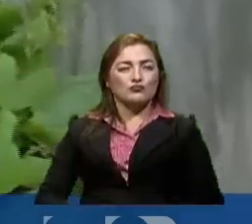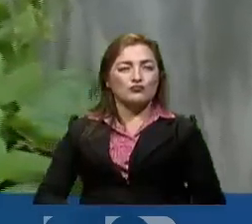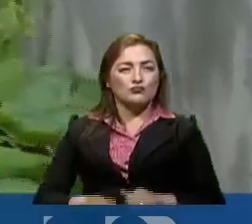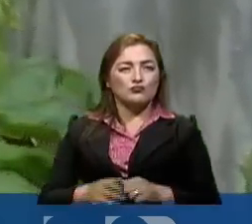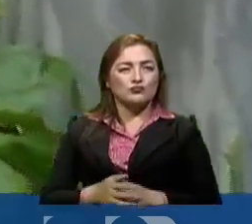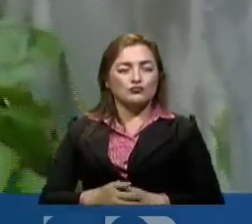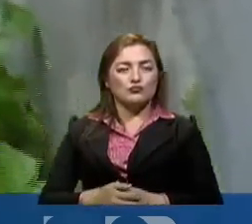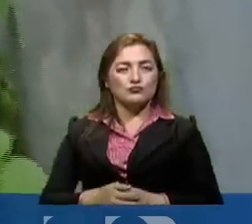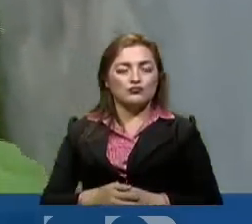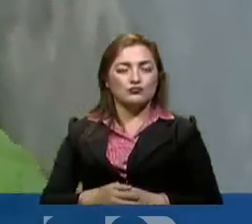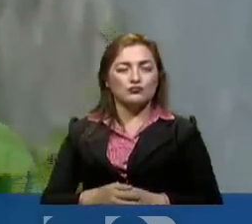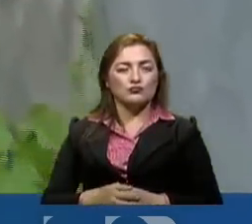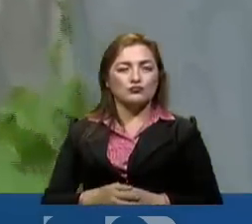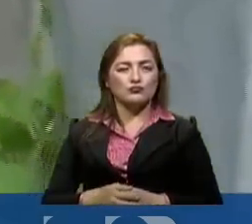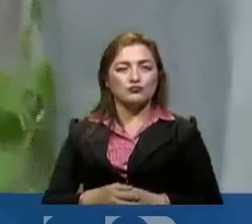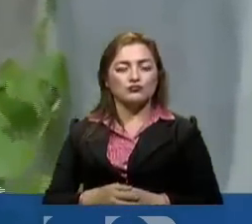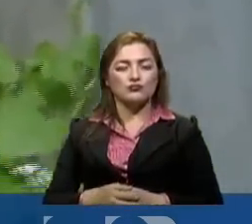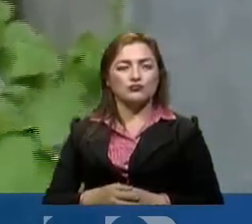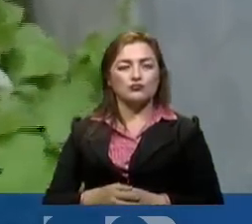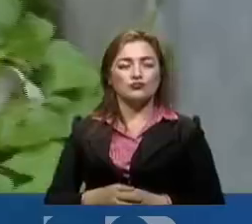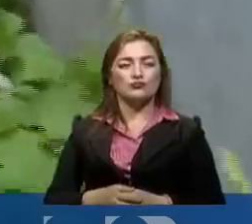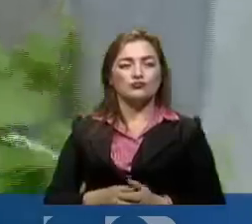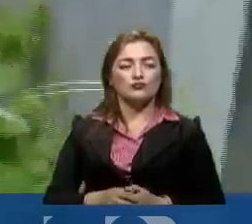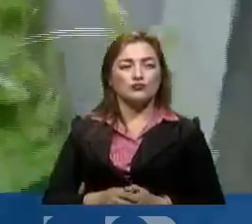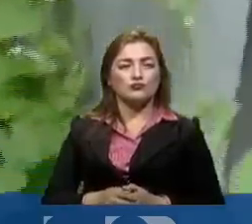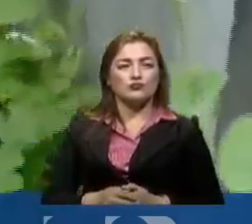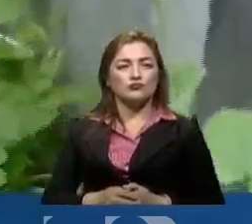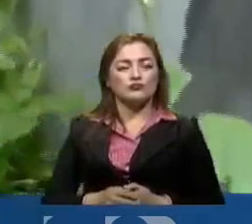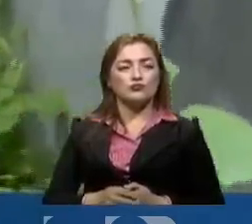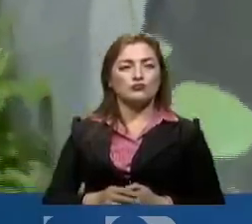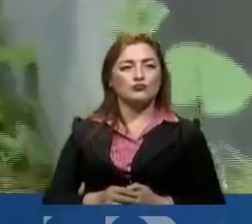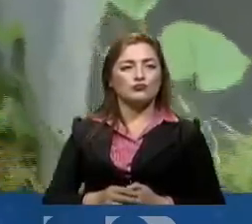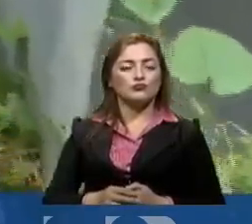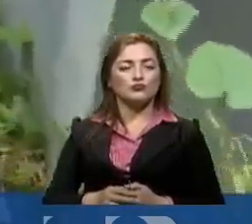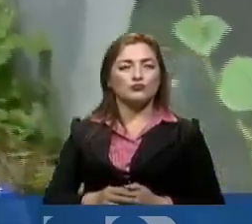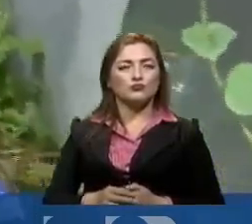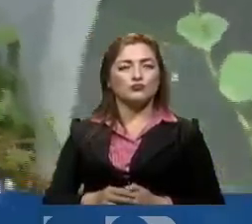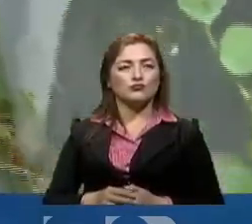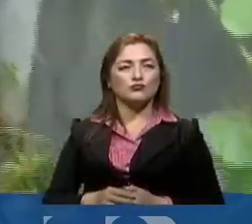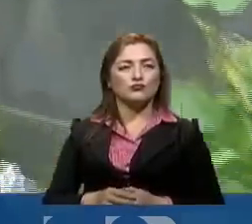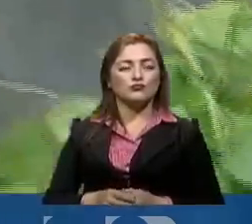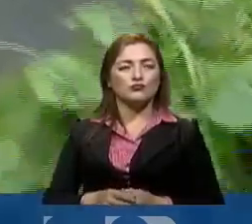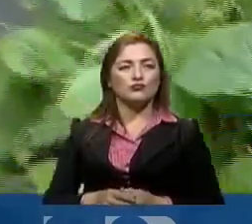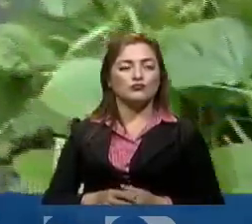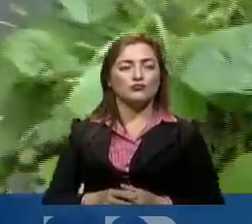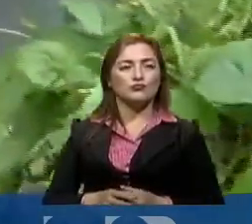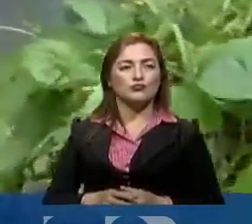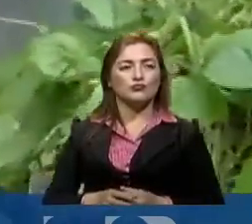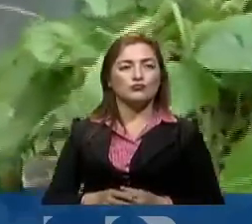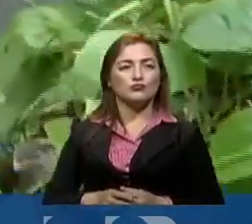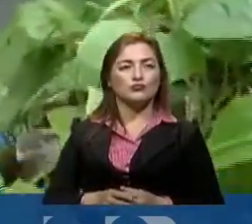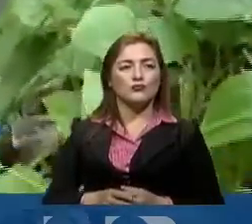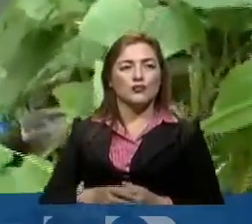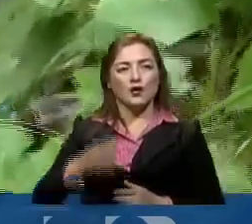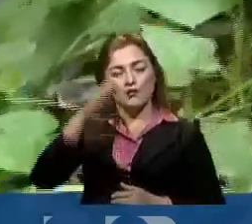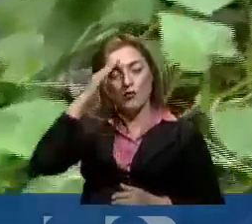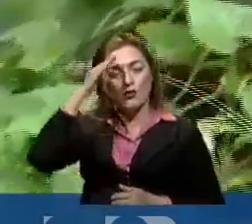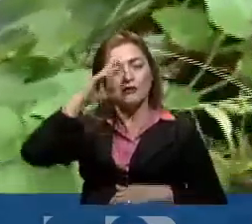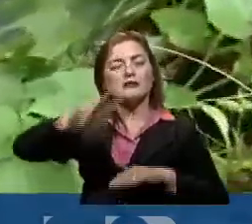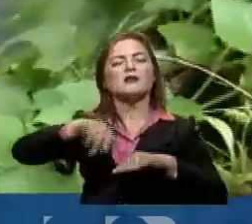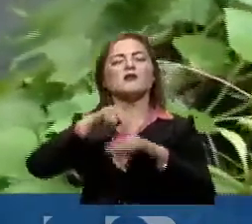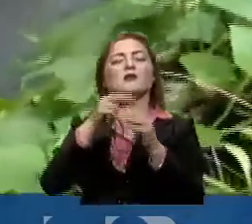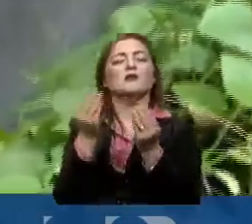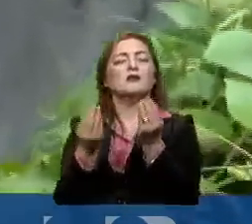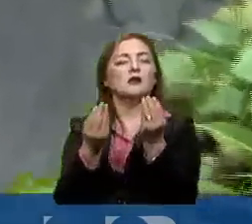fueron parte de las víctimas de estos delincuentes. Lo que hacen, y según nos ha manifestado la Policía